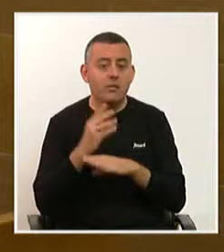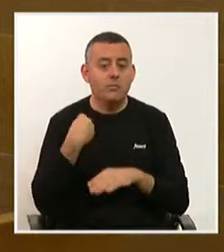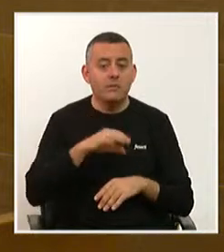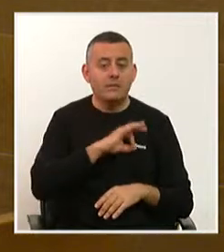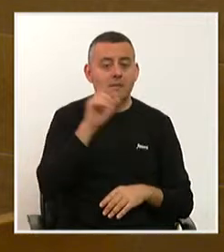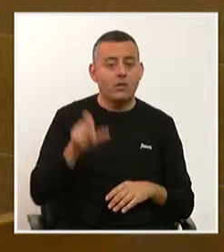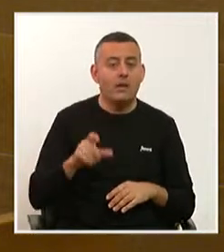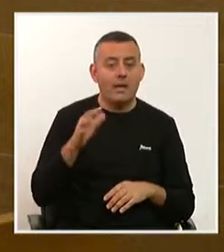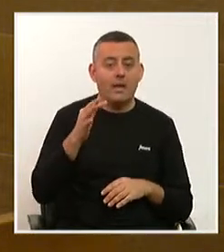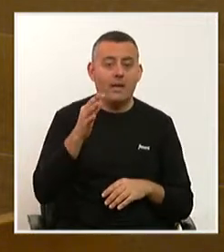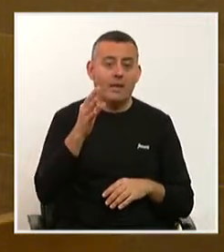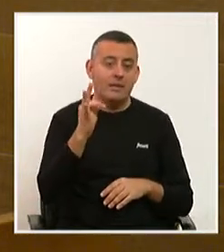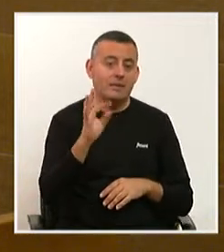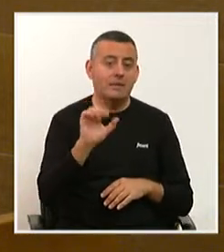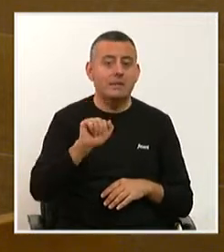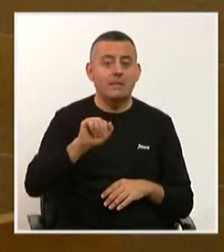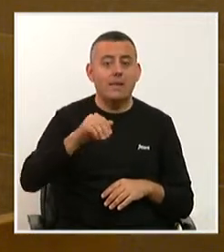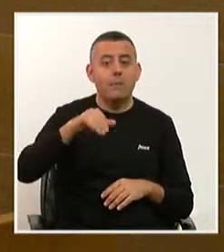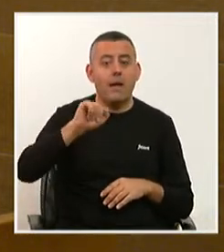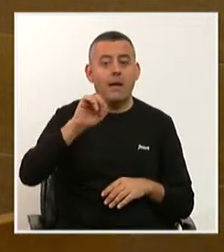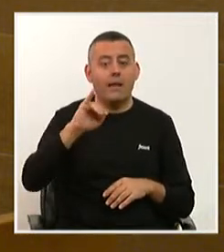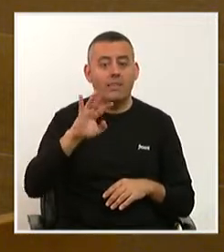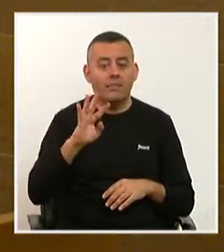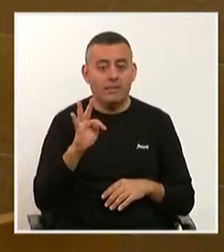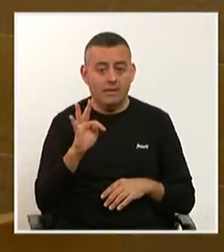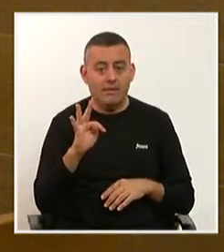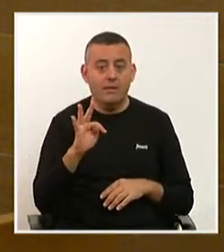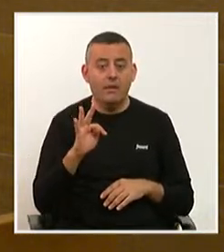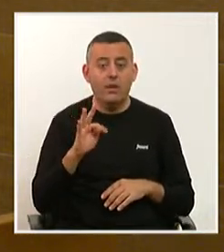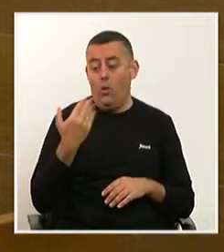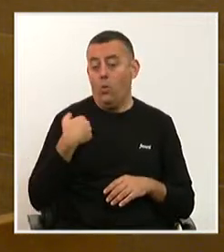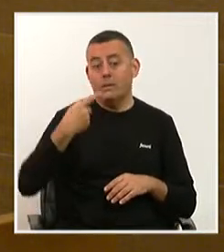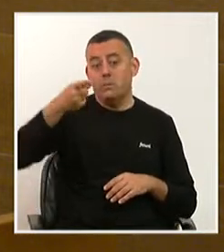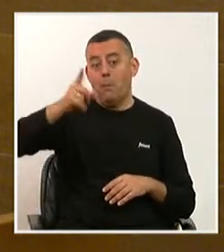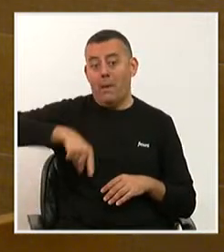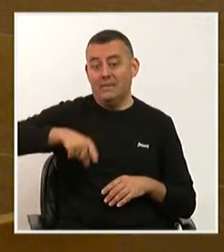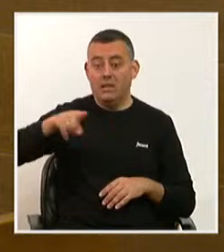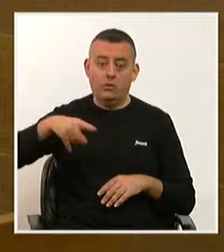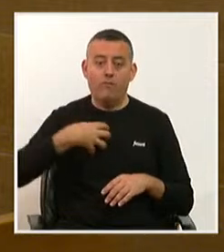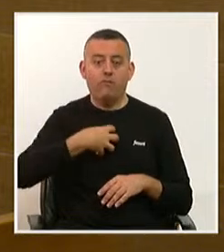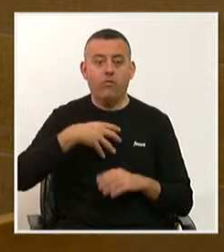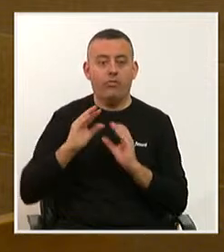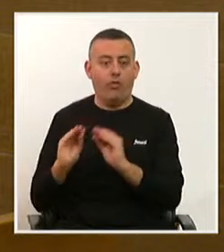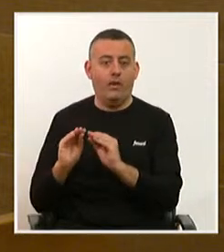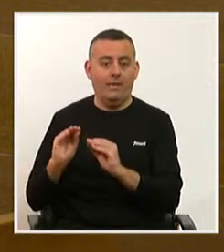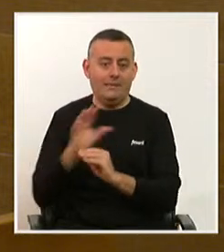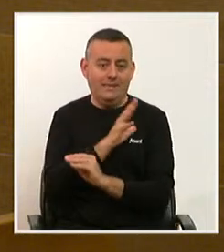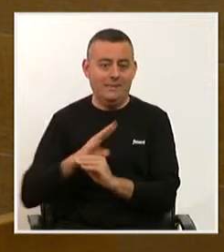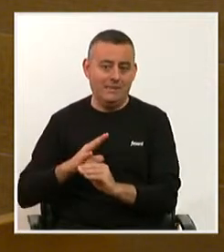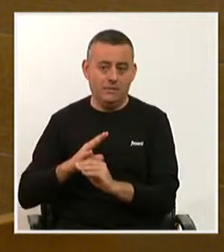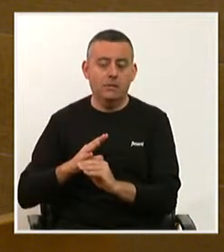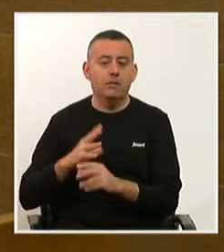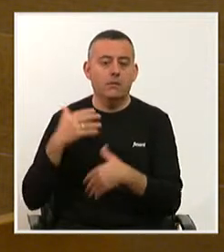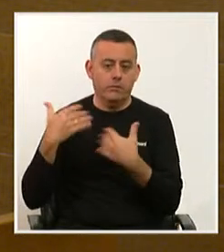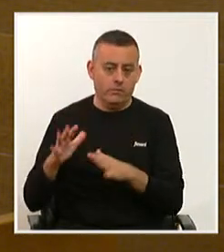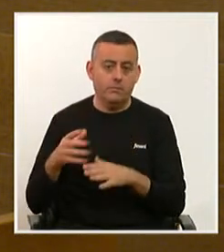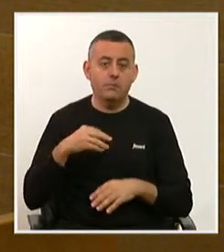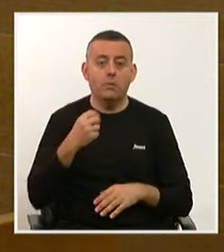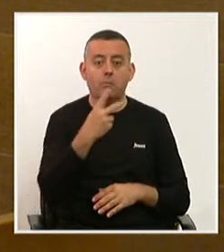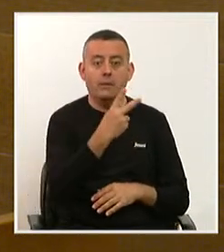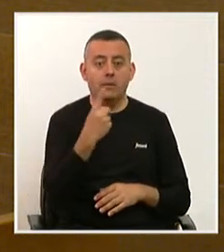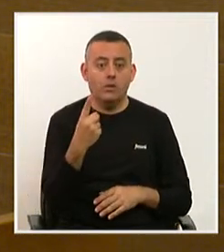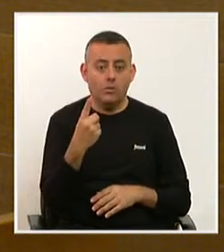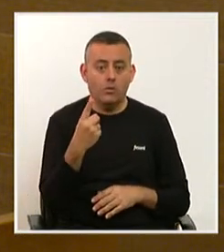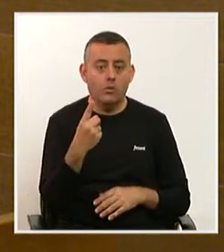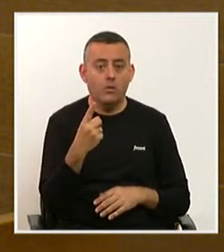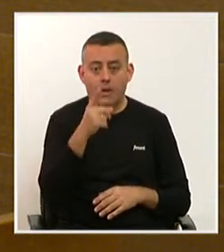mes cuando estaba en funciones y les voy a decir prometieron hacer el colegio de la madra en el 2020 en el 2021 tenían la cesión del suelo lo